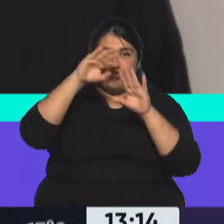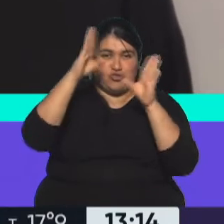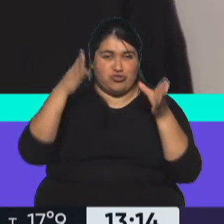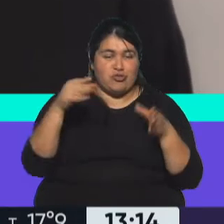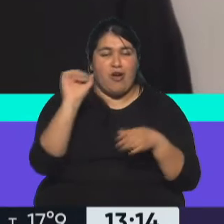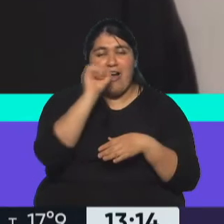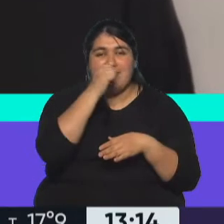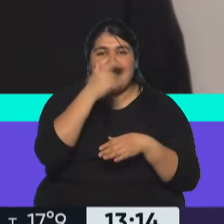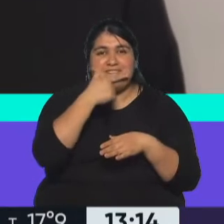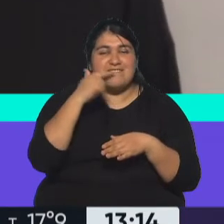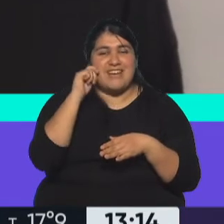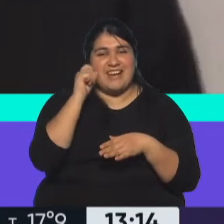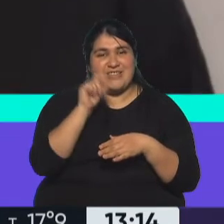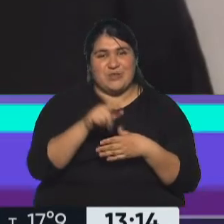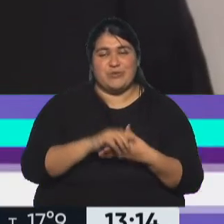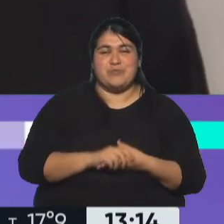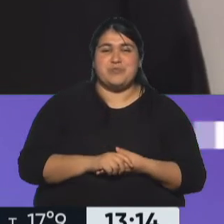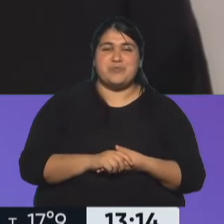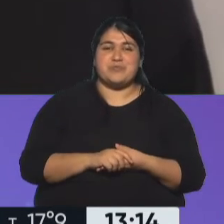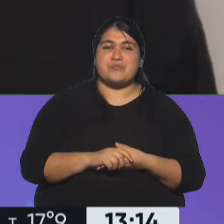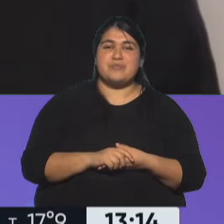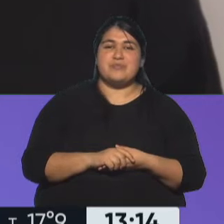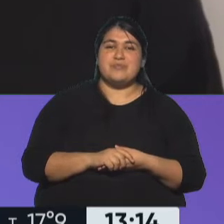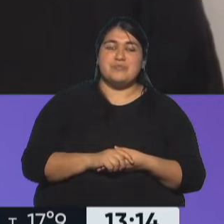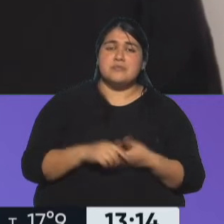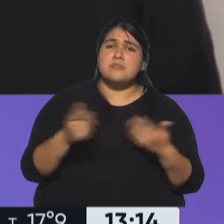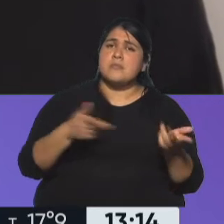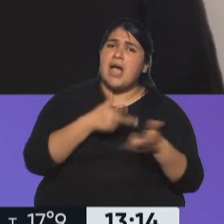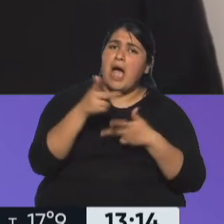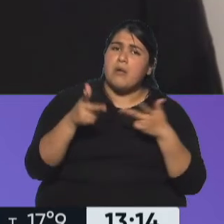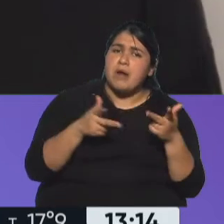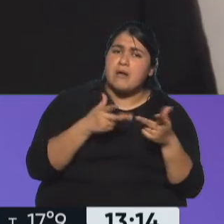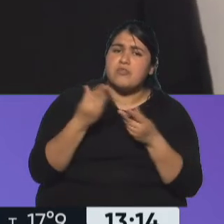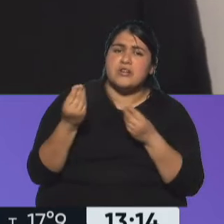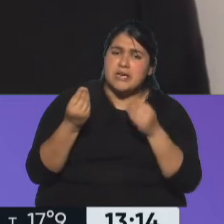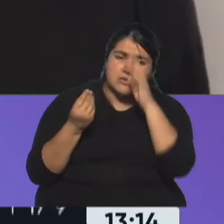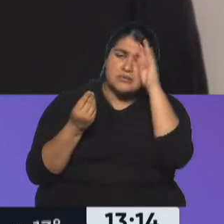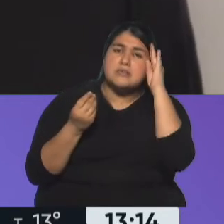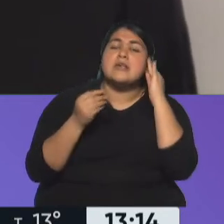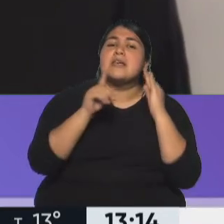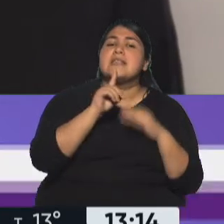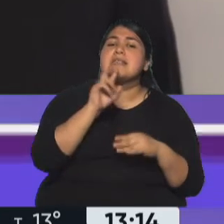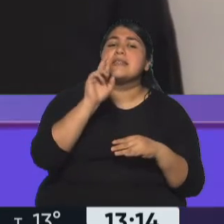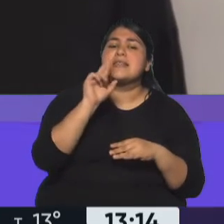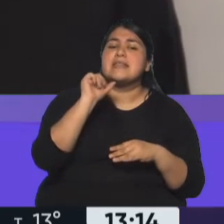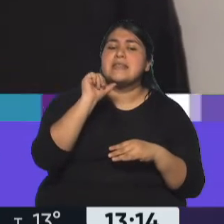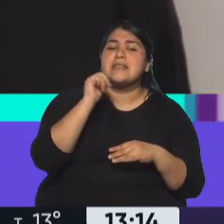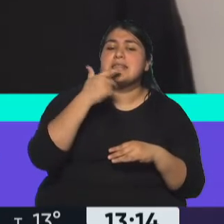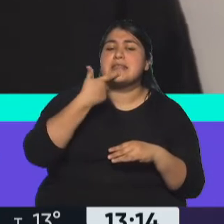sus clásicos, su repertorio de tangos. Gaby, hablamos de Traspacielo, teatro y música.